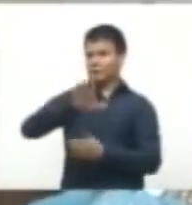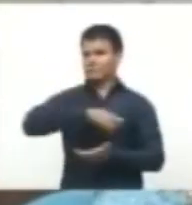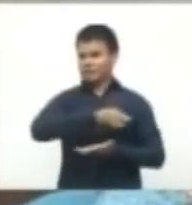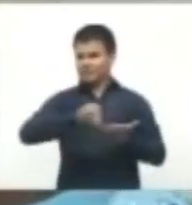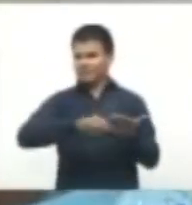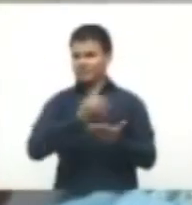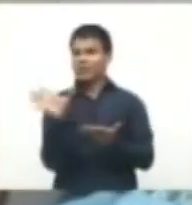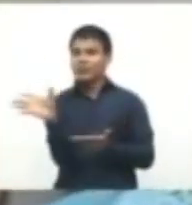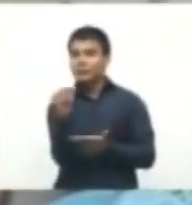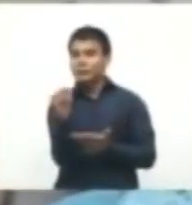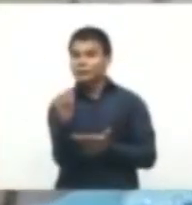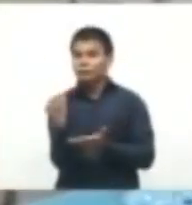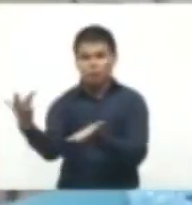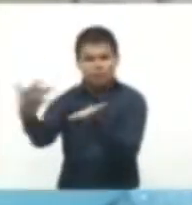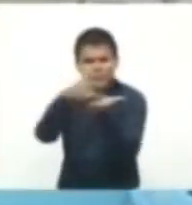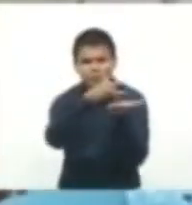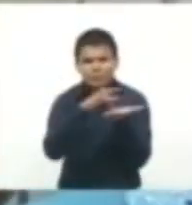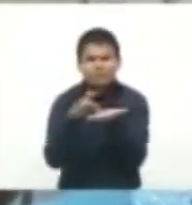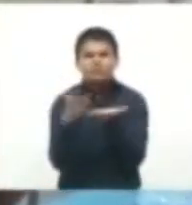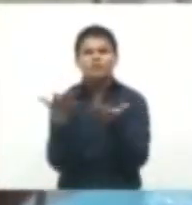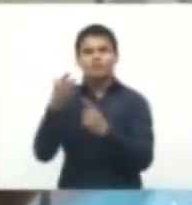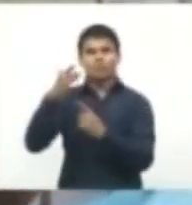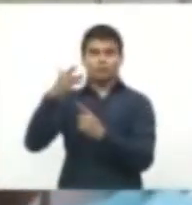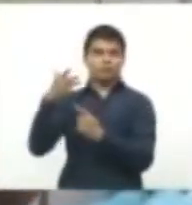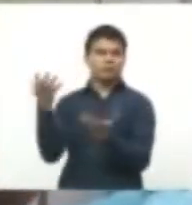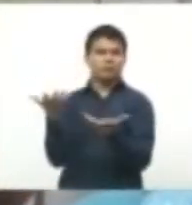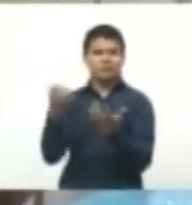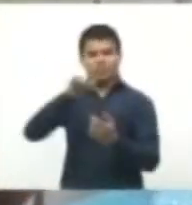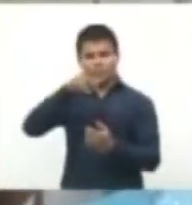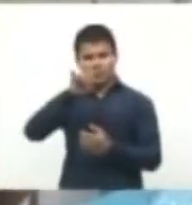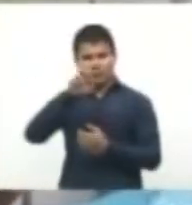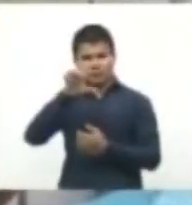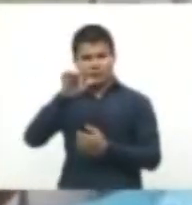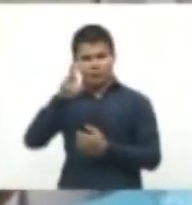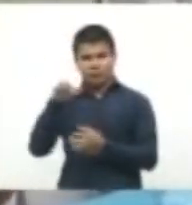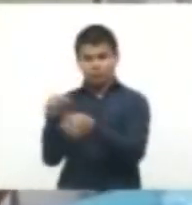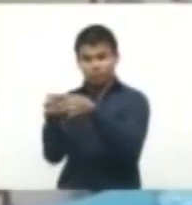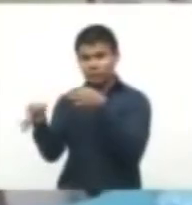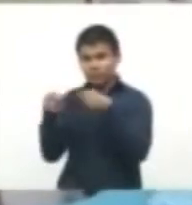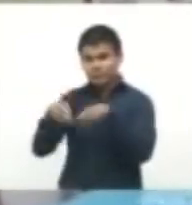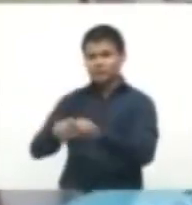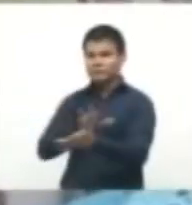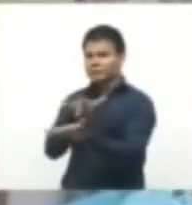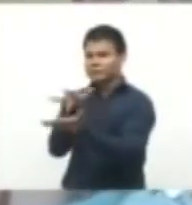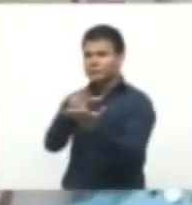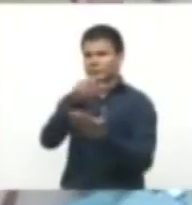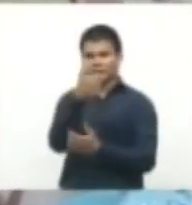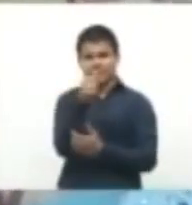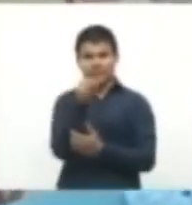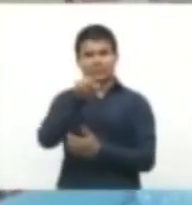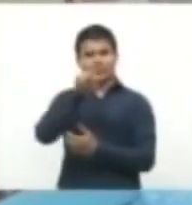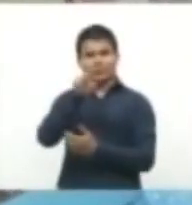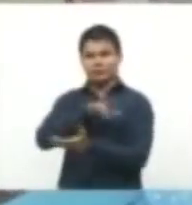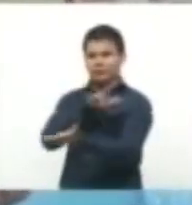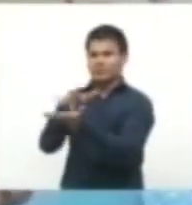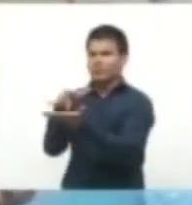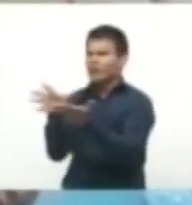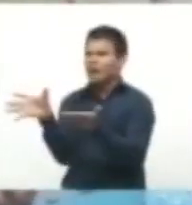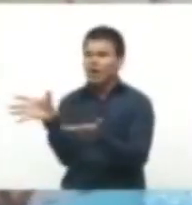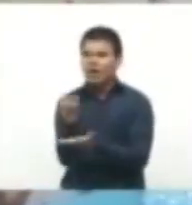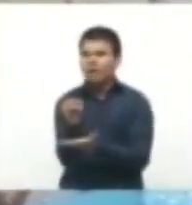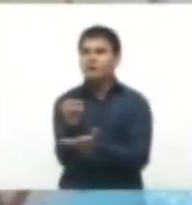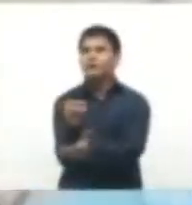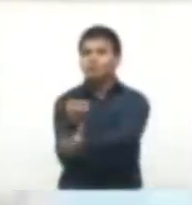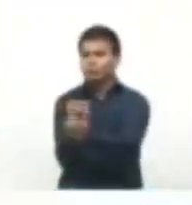integren en esta fiesta de Juan de Acosta, que serán realizadas el 10 y 11 de febrero. Estaremos acogiendo a 16